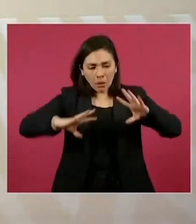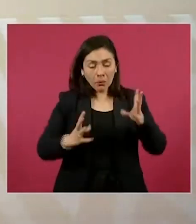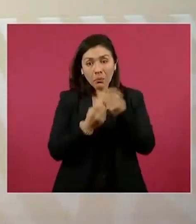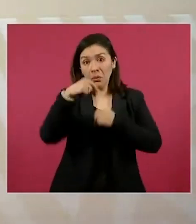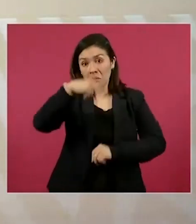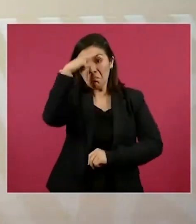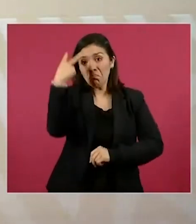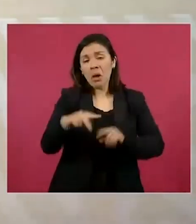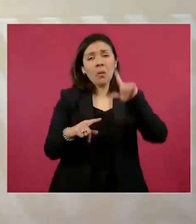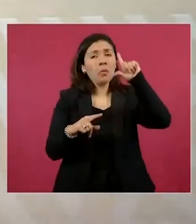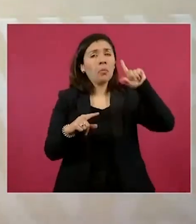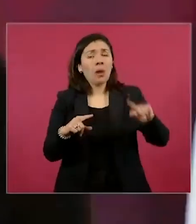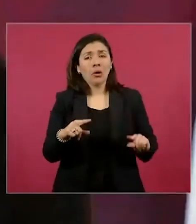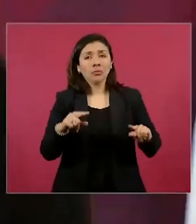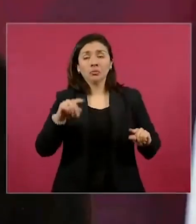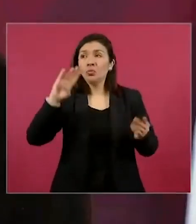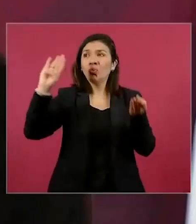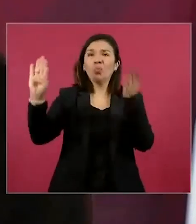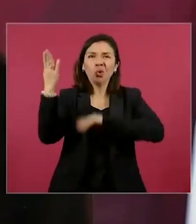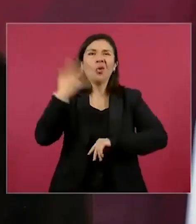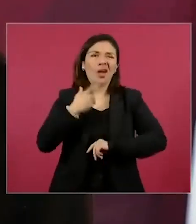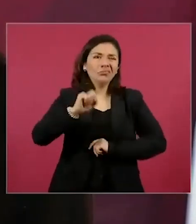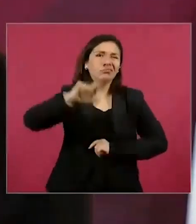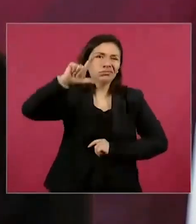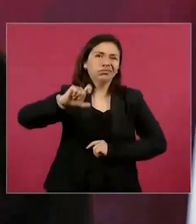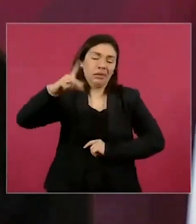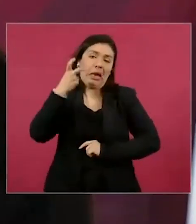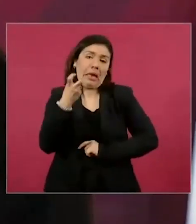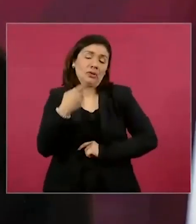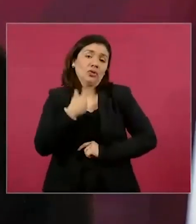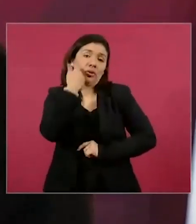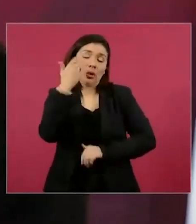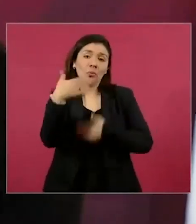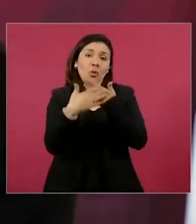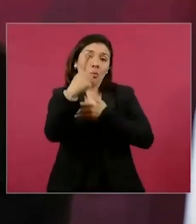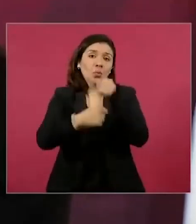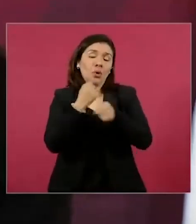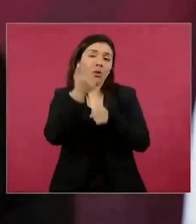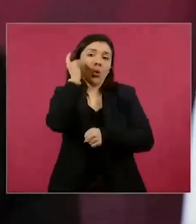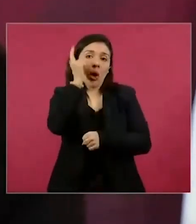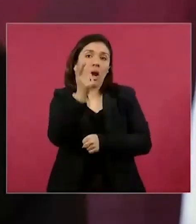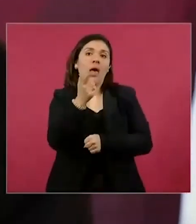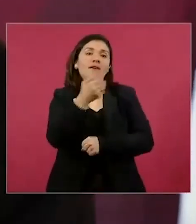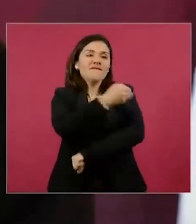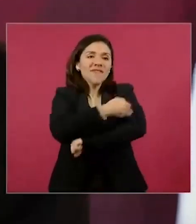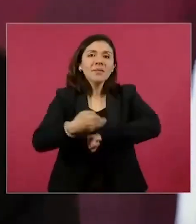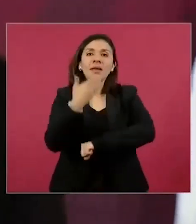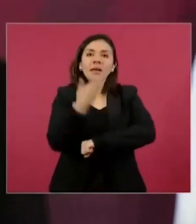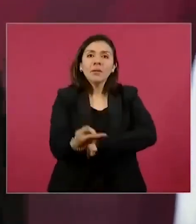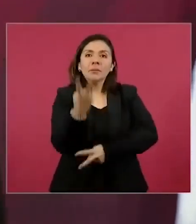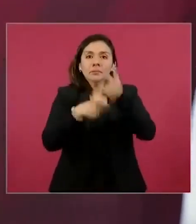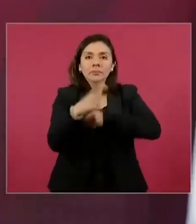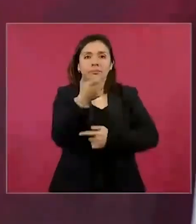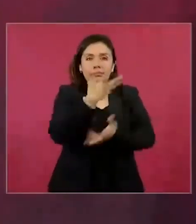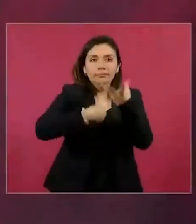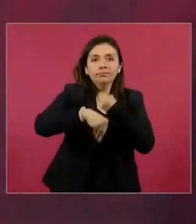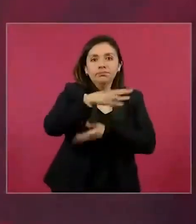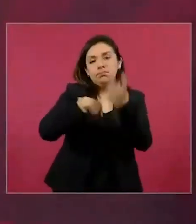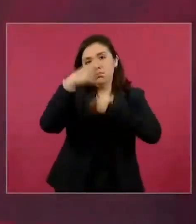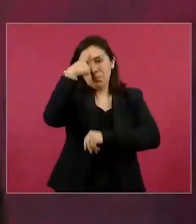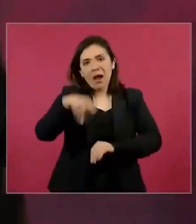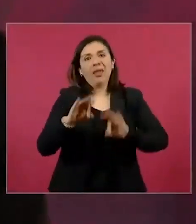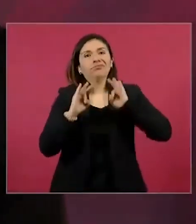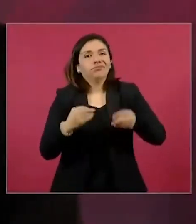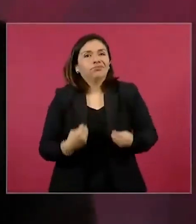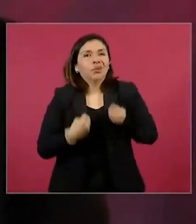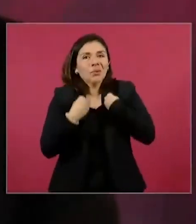se tengan los ingresos en las familias para satisfacer las